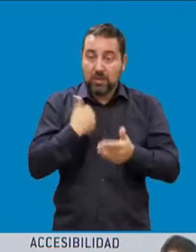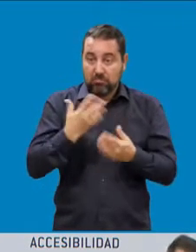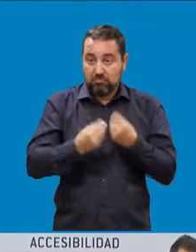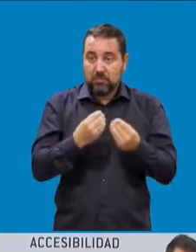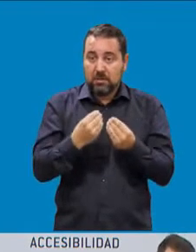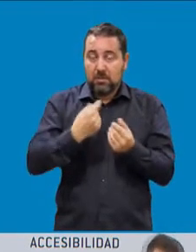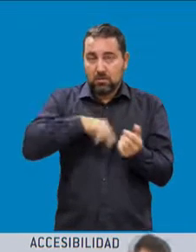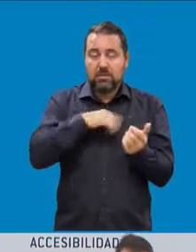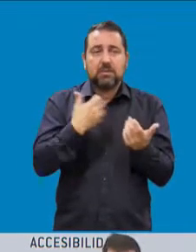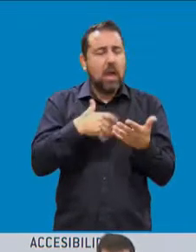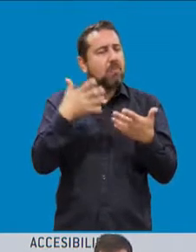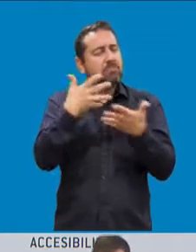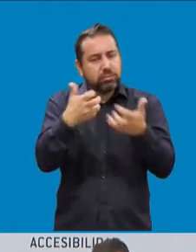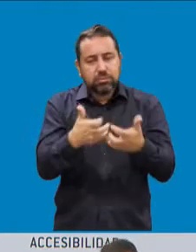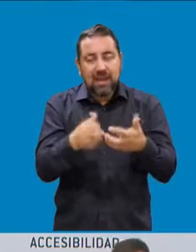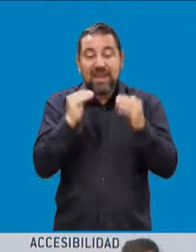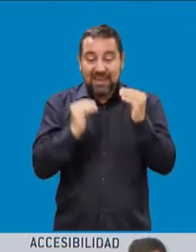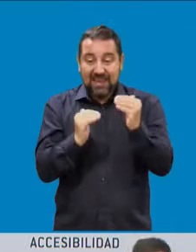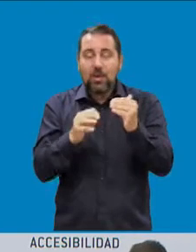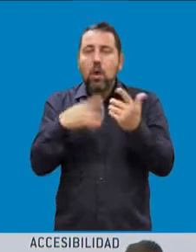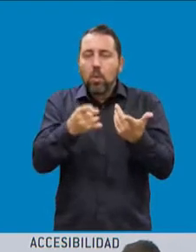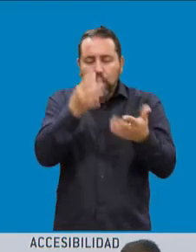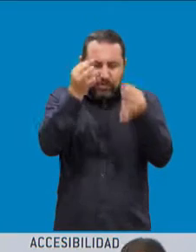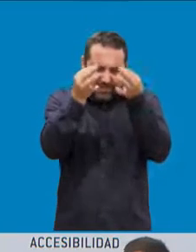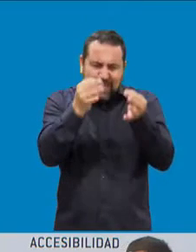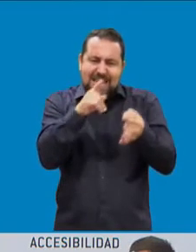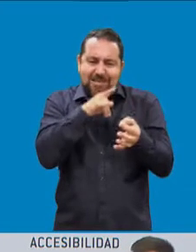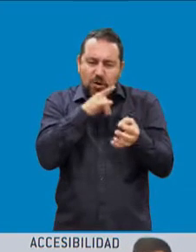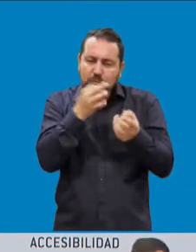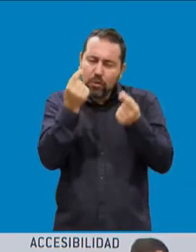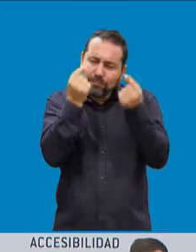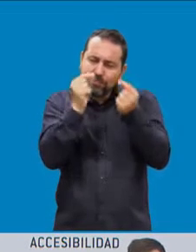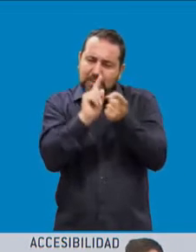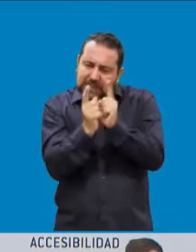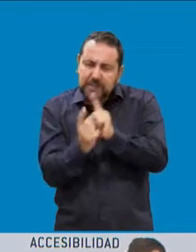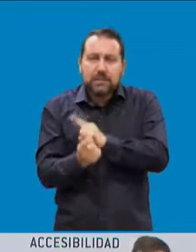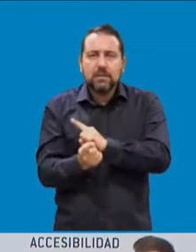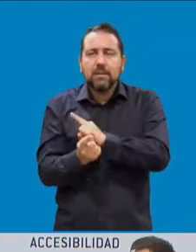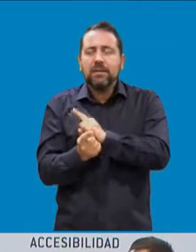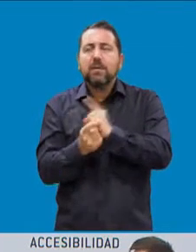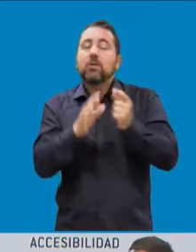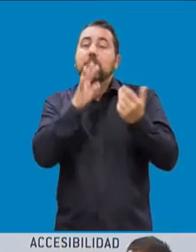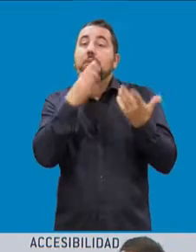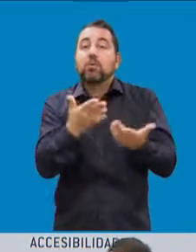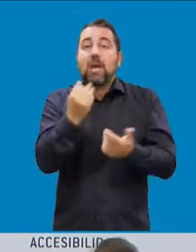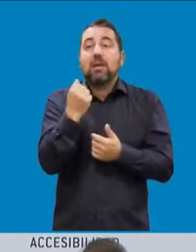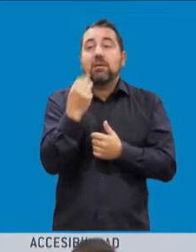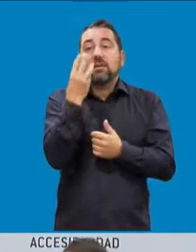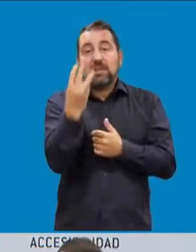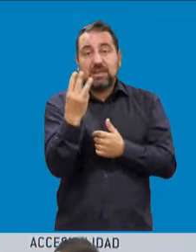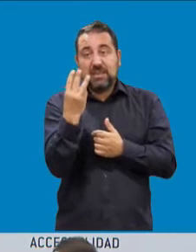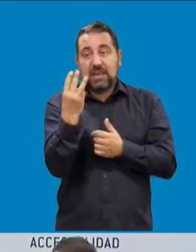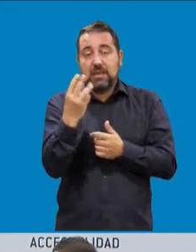app desarrollada, la de calificaciones, que ya había sido escrita, teníamos que ir refinándola y corrigiendo errores. Para ello